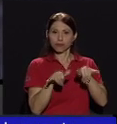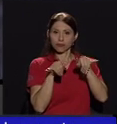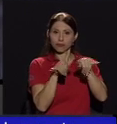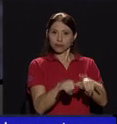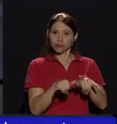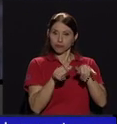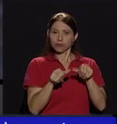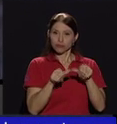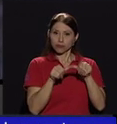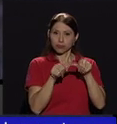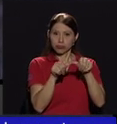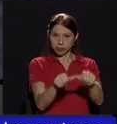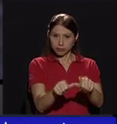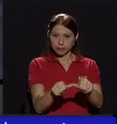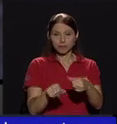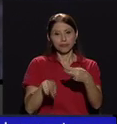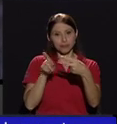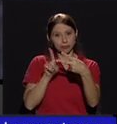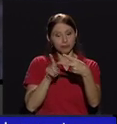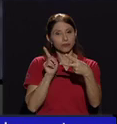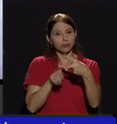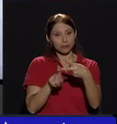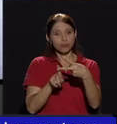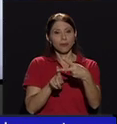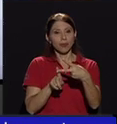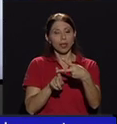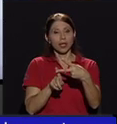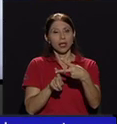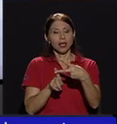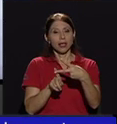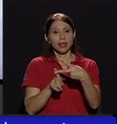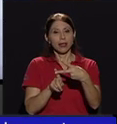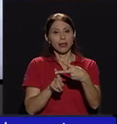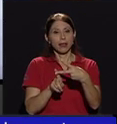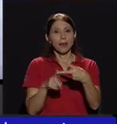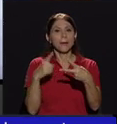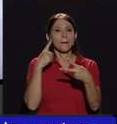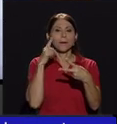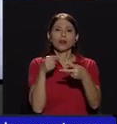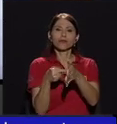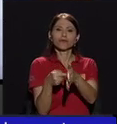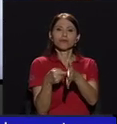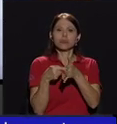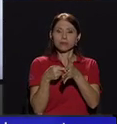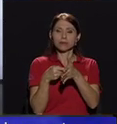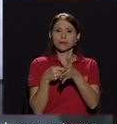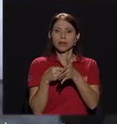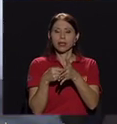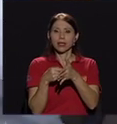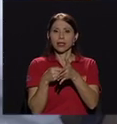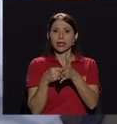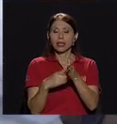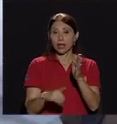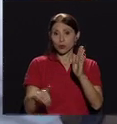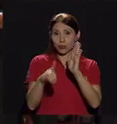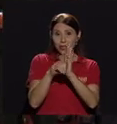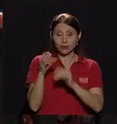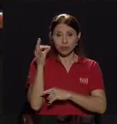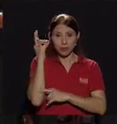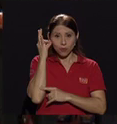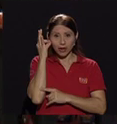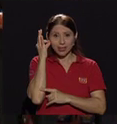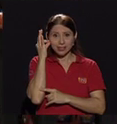mantengan y continúen. Y luego la otra sería por demandar que los derechos